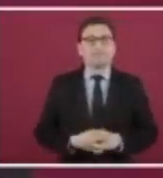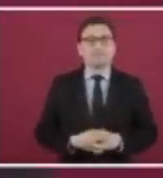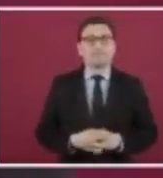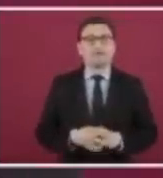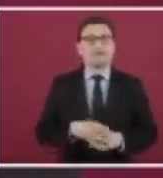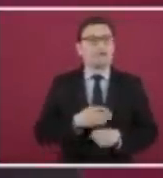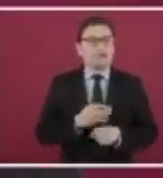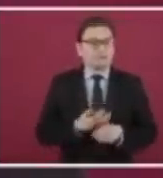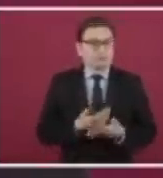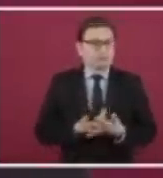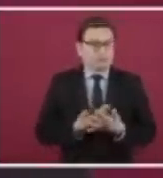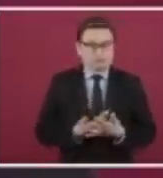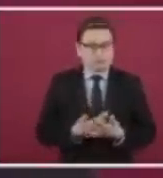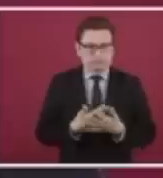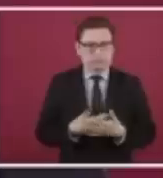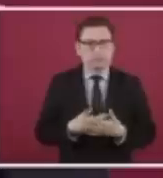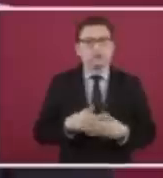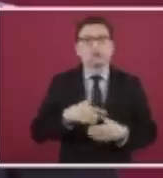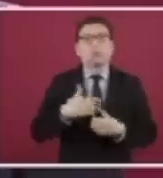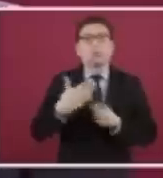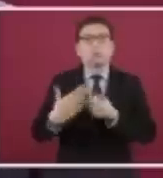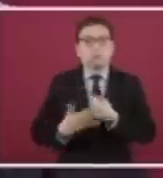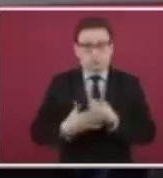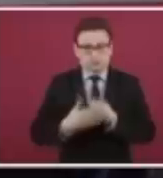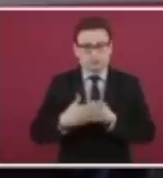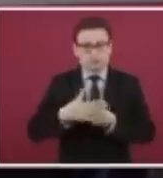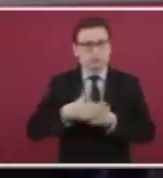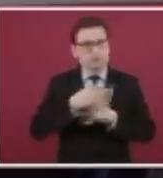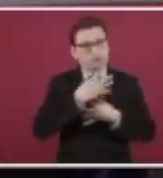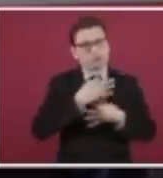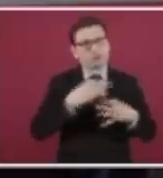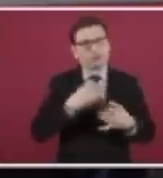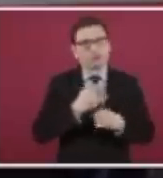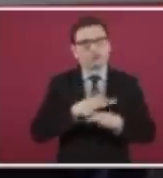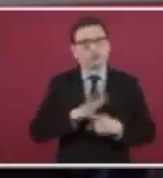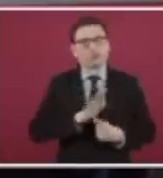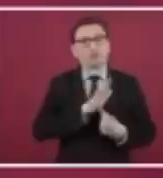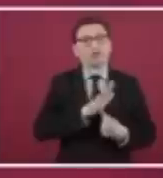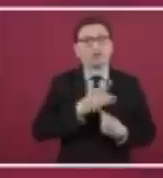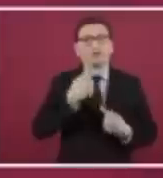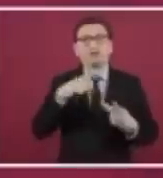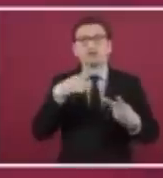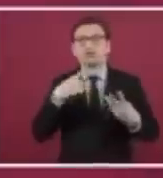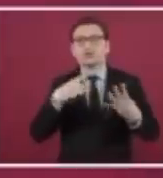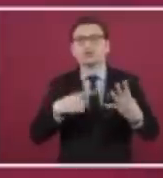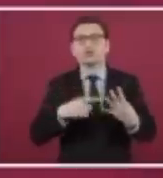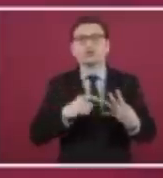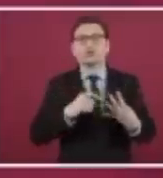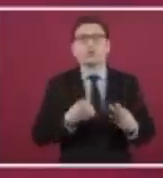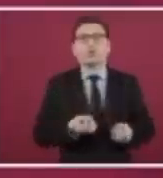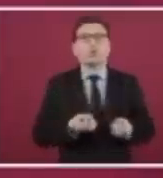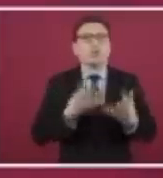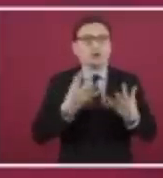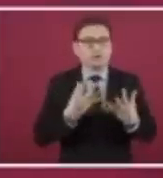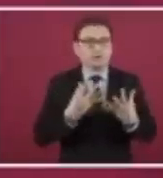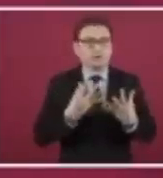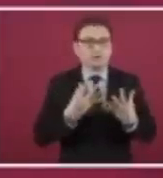Vamos pronto a darles a conocer no solo el número de denuncias así en